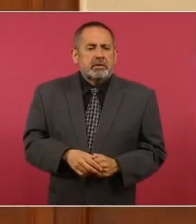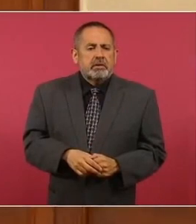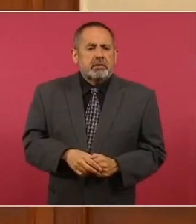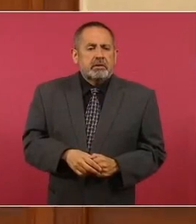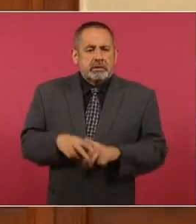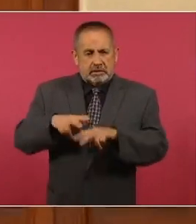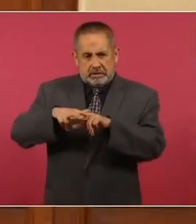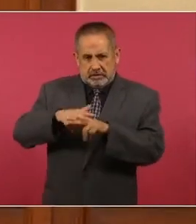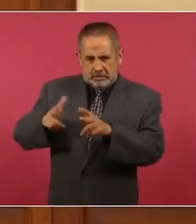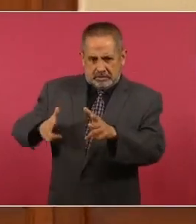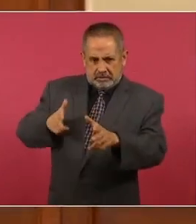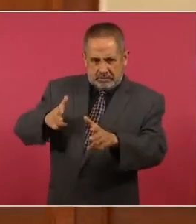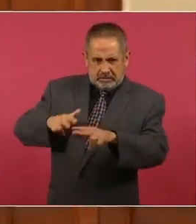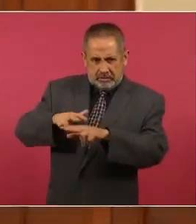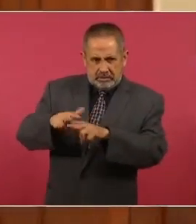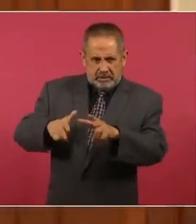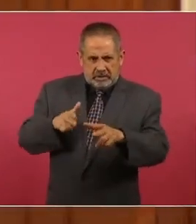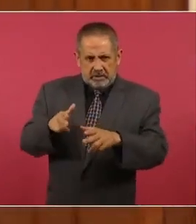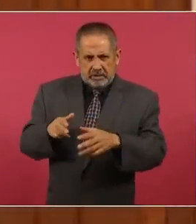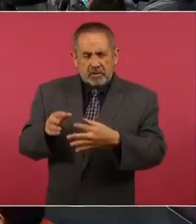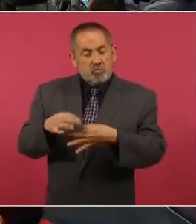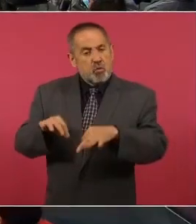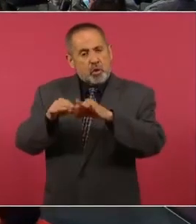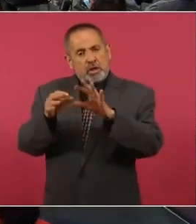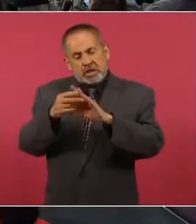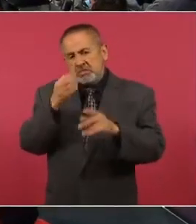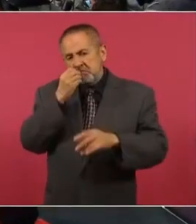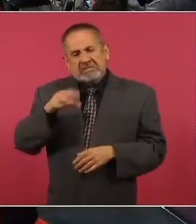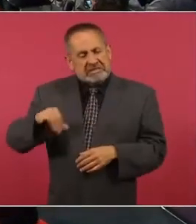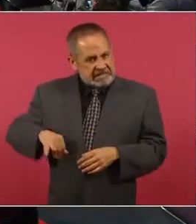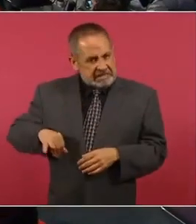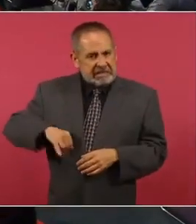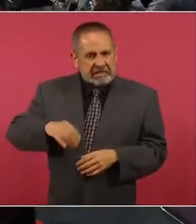del tren, que es muy interesante esto?